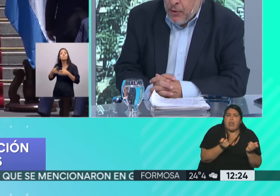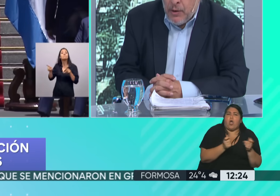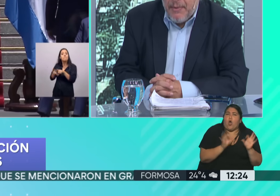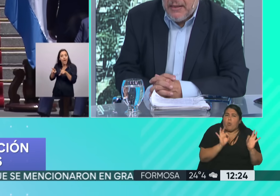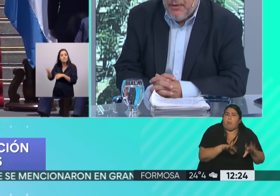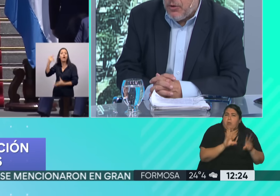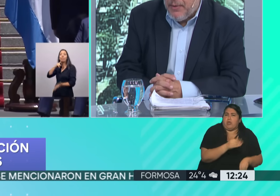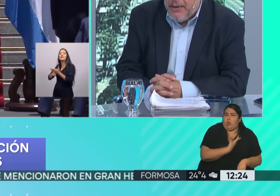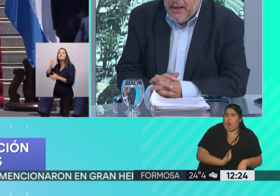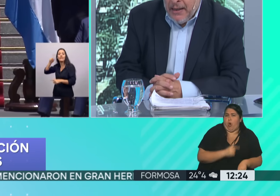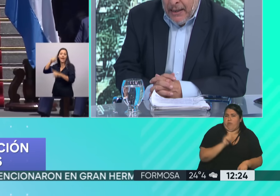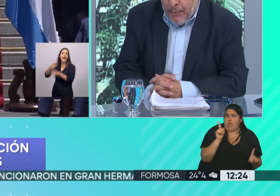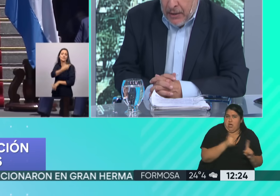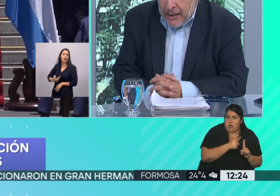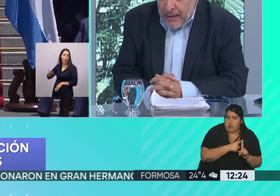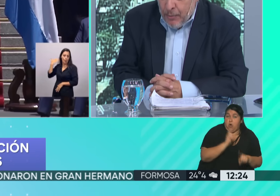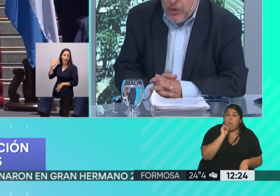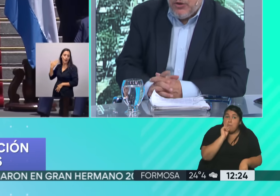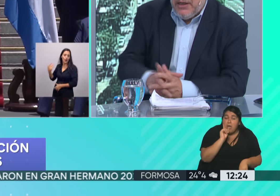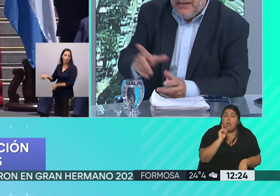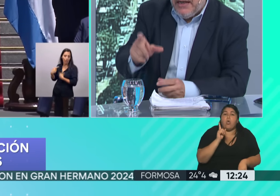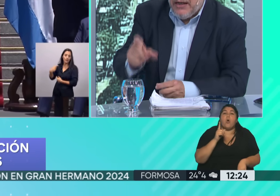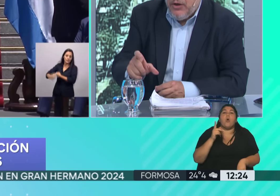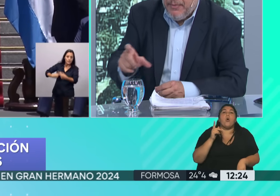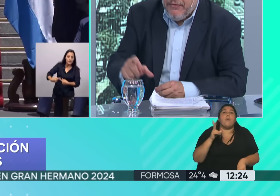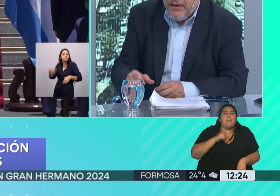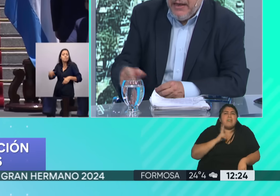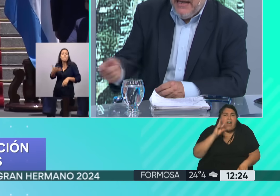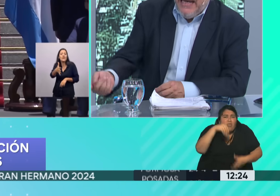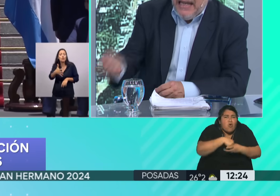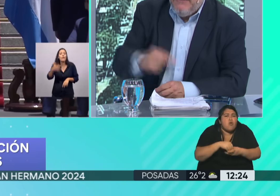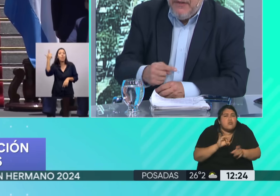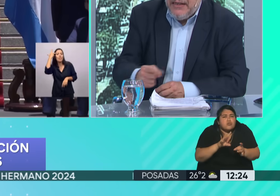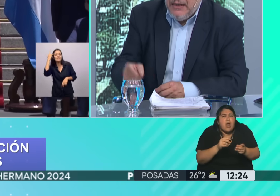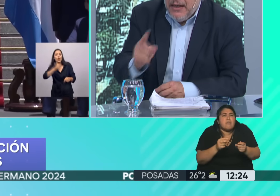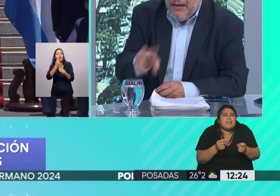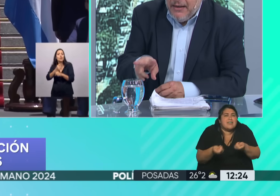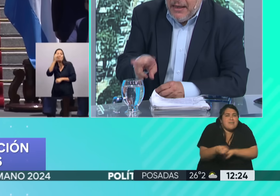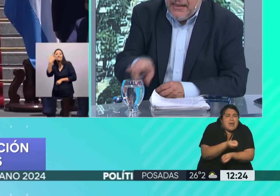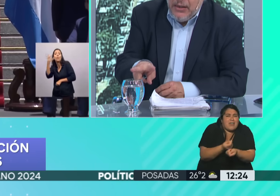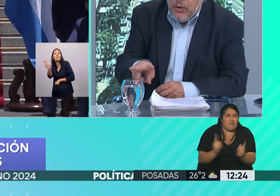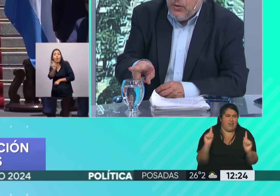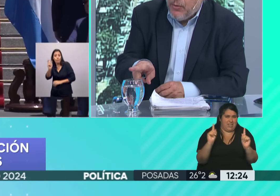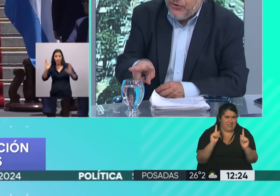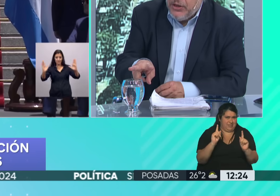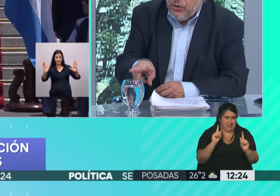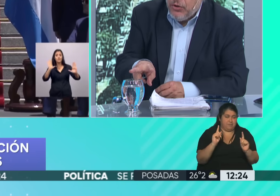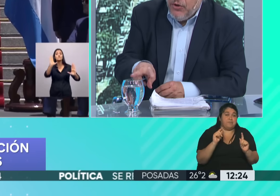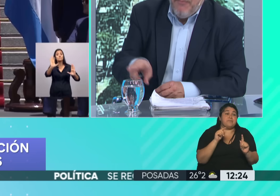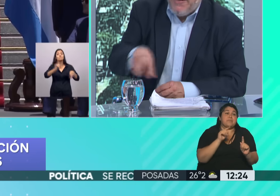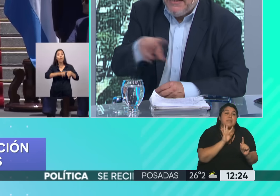Estatal pero con una participación privada importante Por eso te decía que lo de ipf es difícil que ese 51